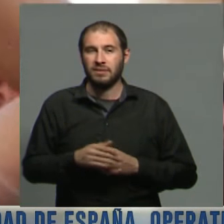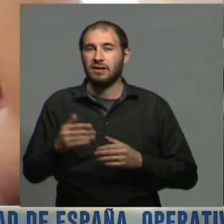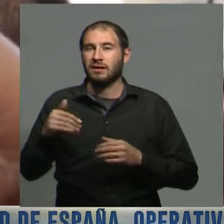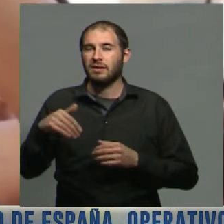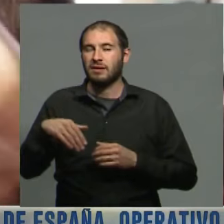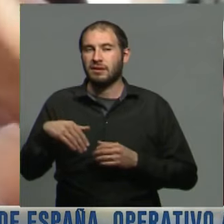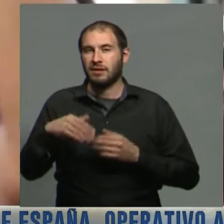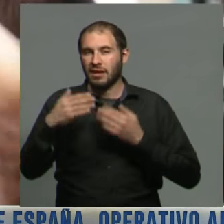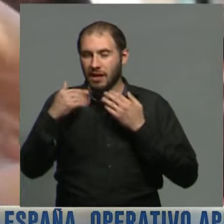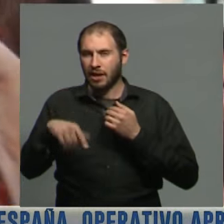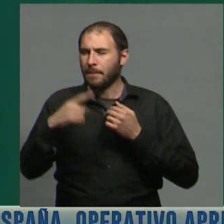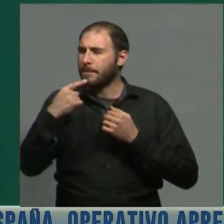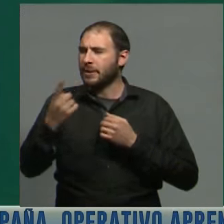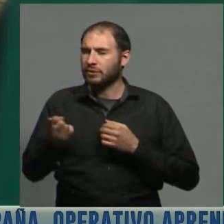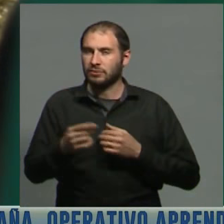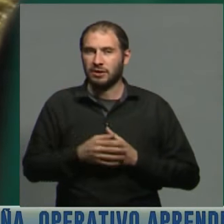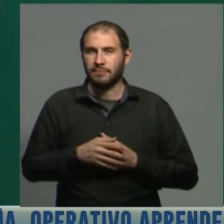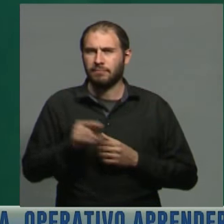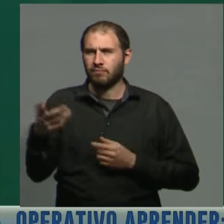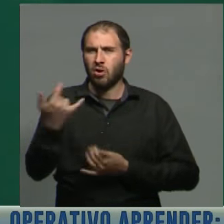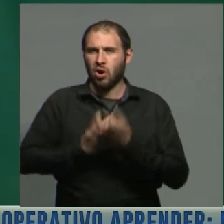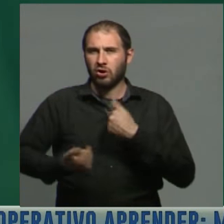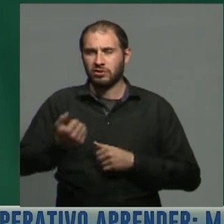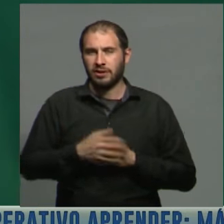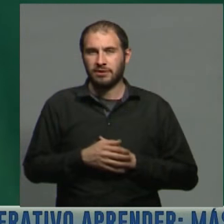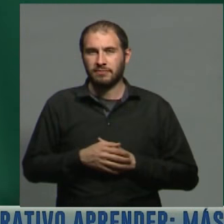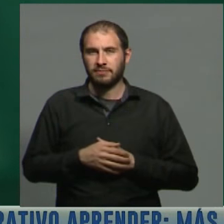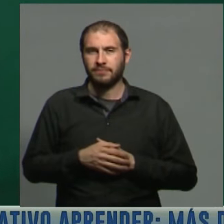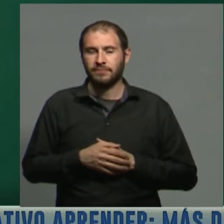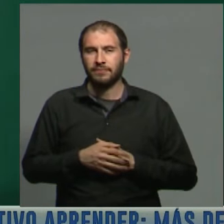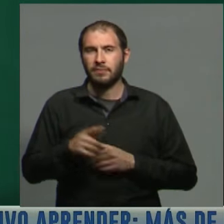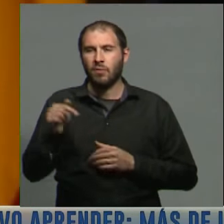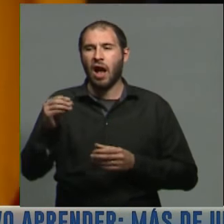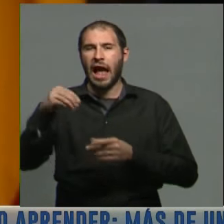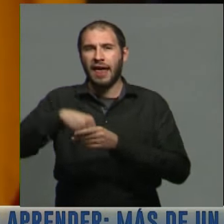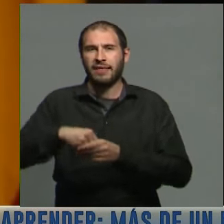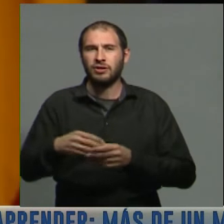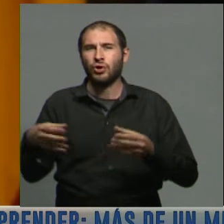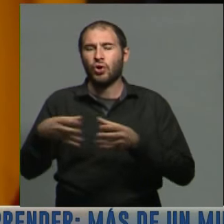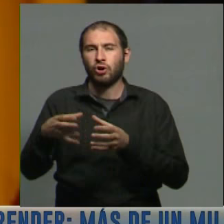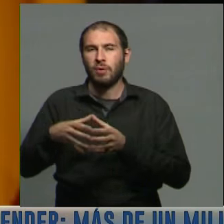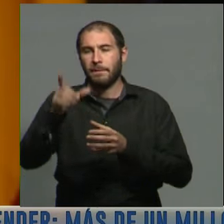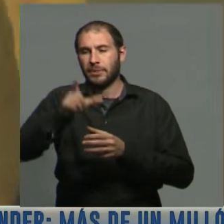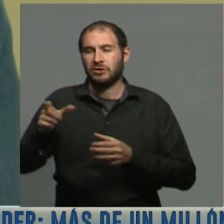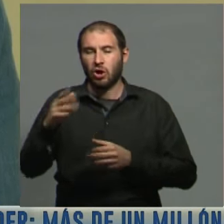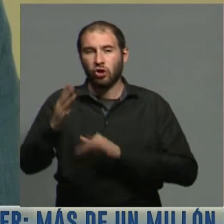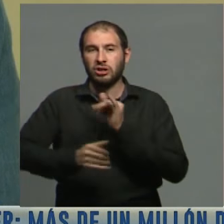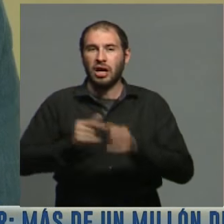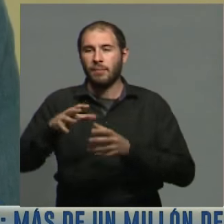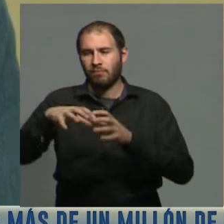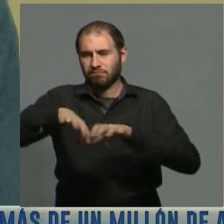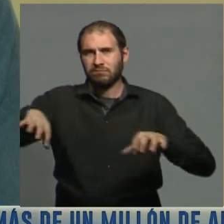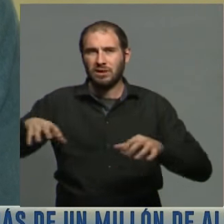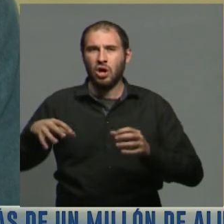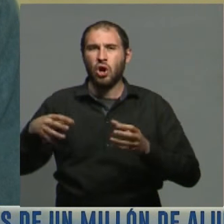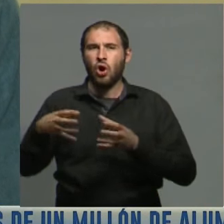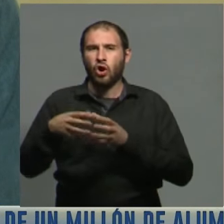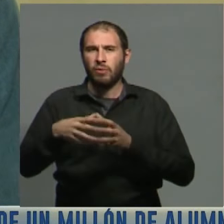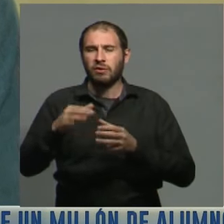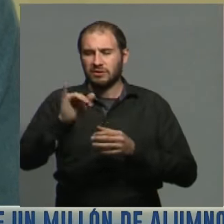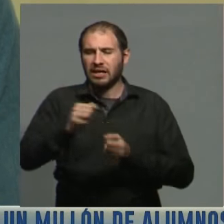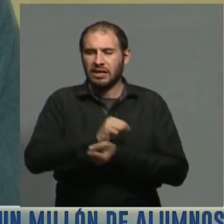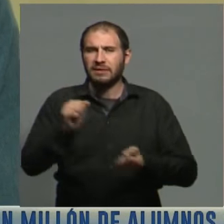Neil, te quería preguntar, justamente vos decías que estás dentro de este grupo de gente, hablábamos de la población dividida, de los que sí